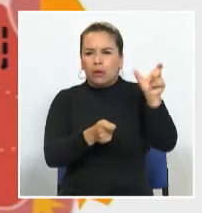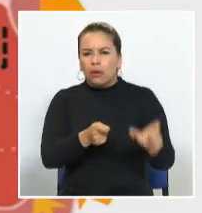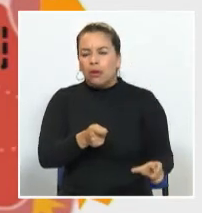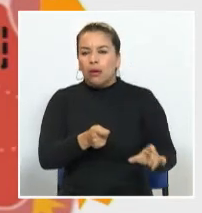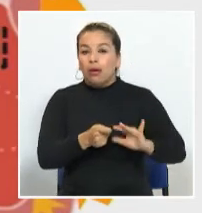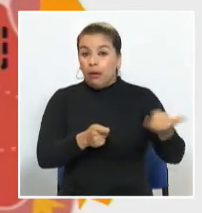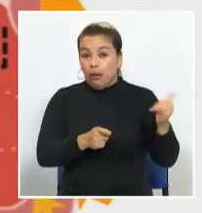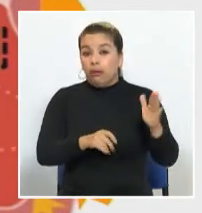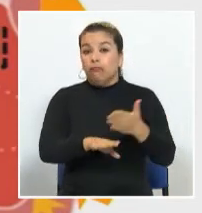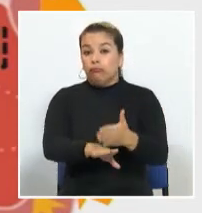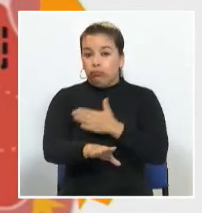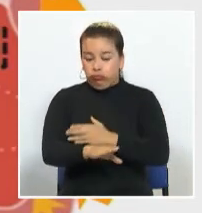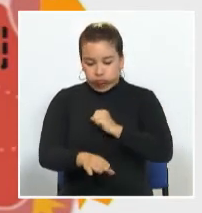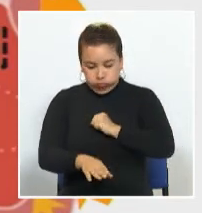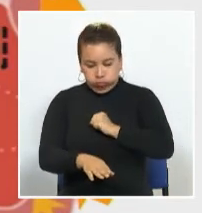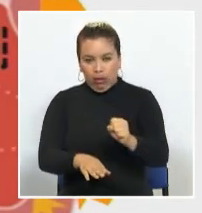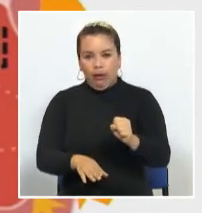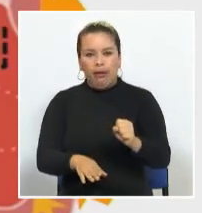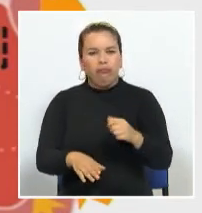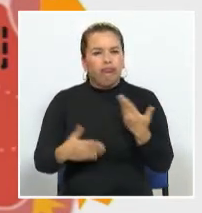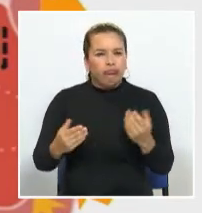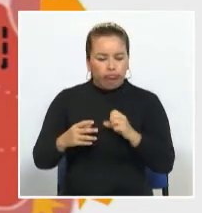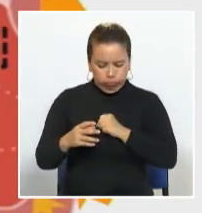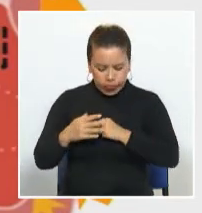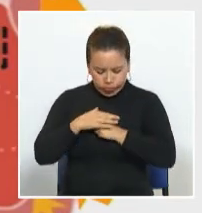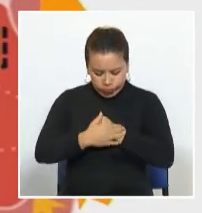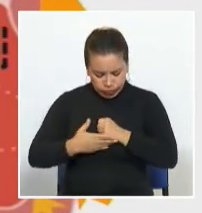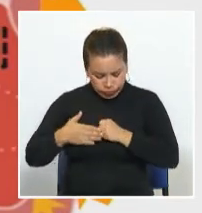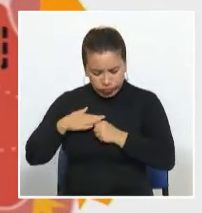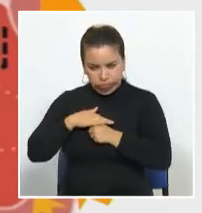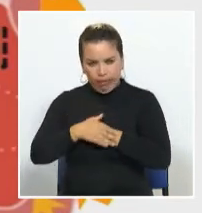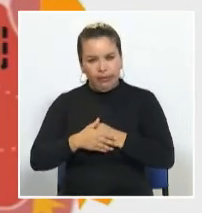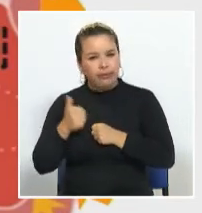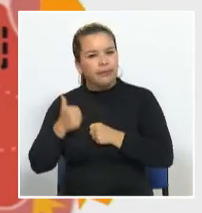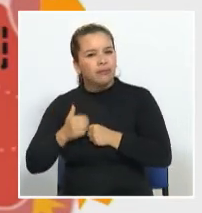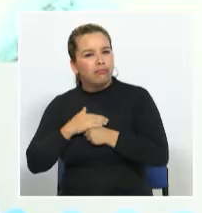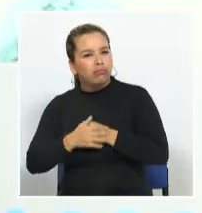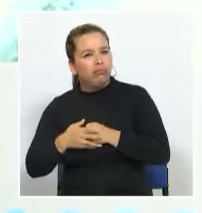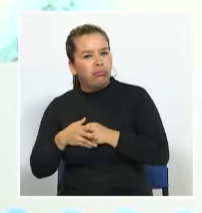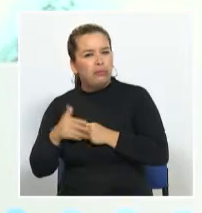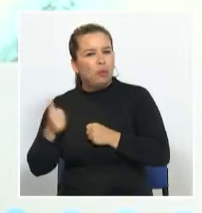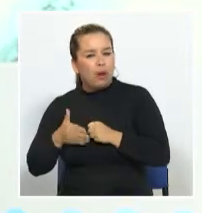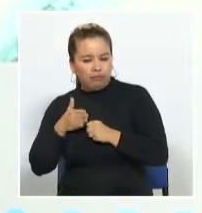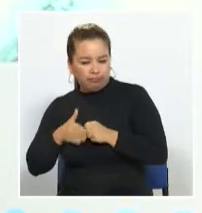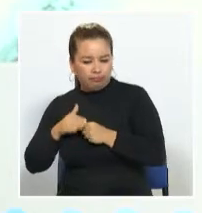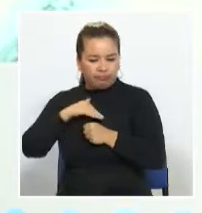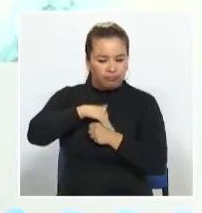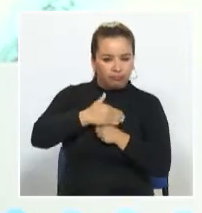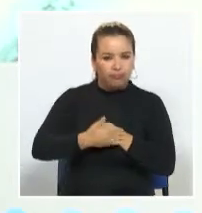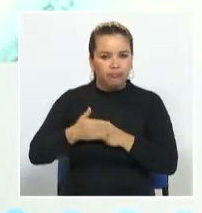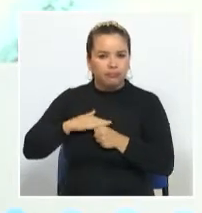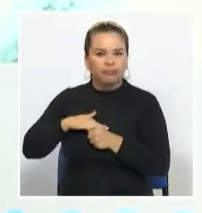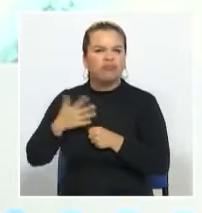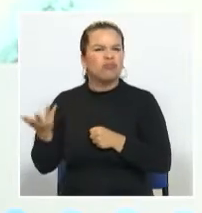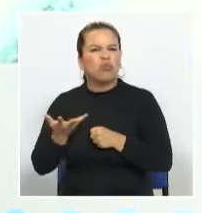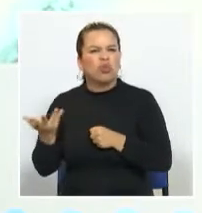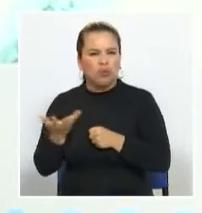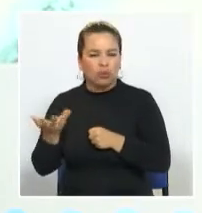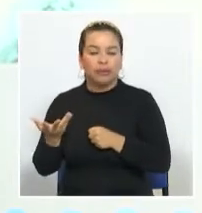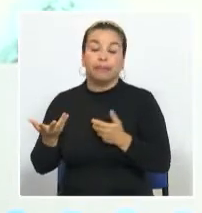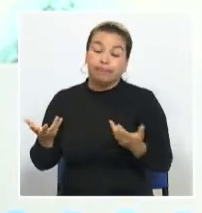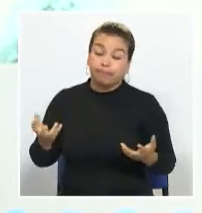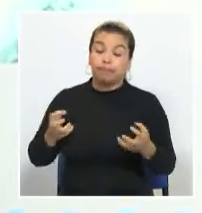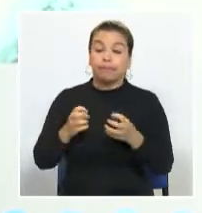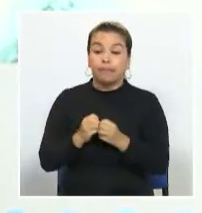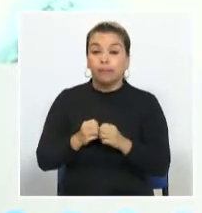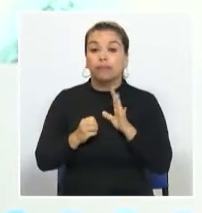infarto, exactamente en qué pared de ese corazón se presentó el infarto. Nos permite establecer la condición de